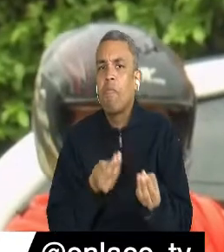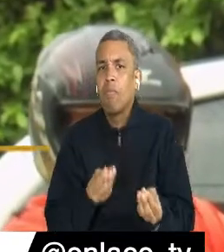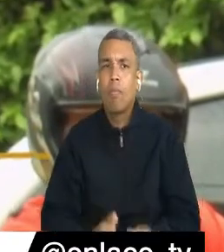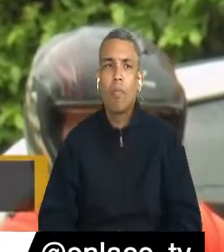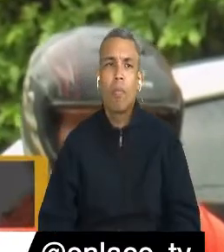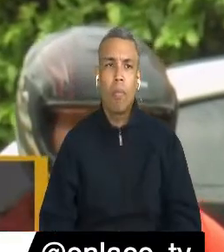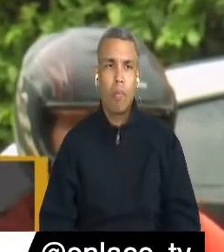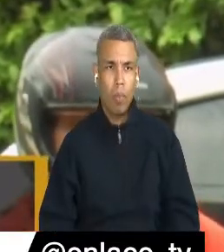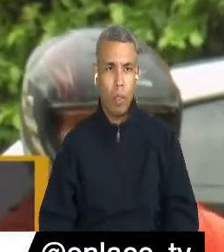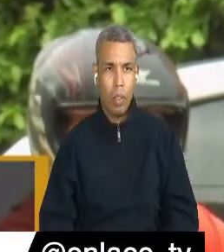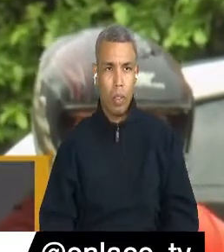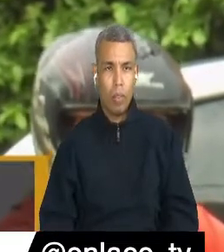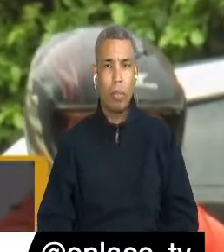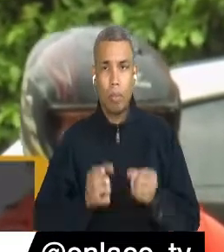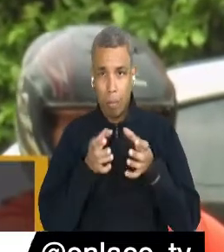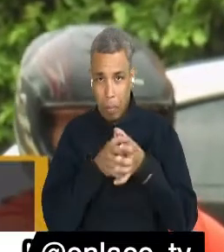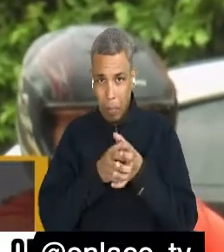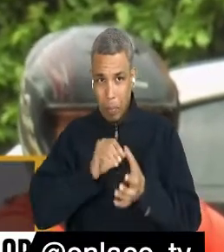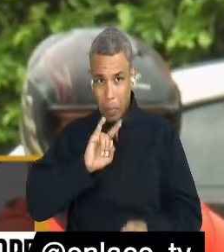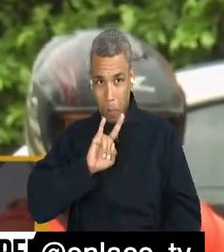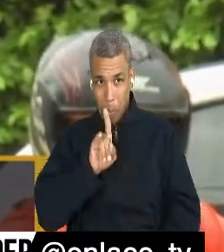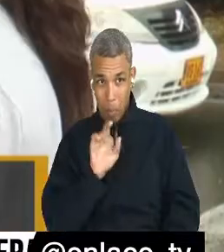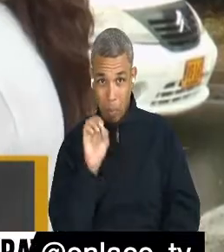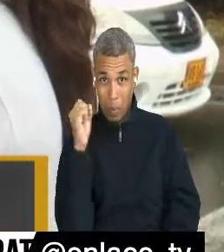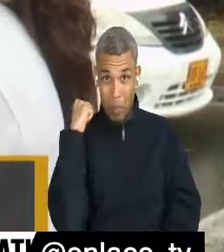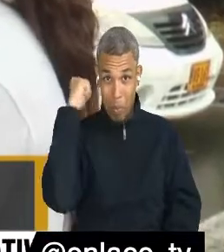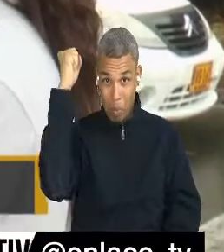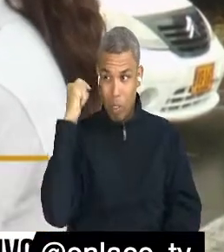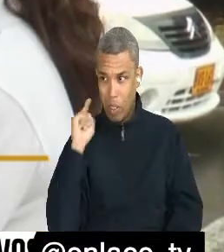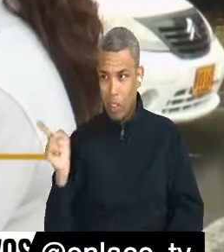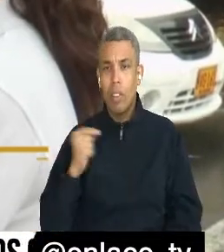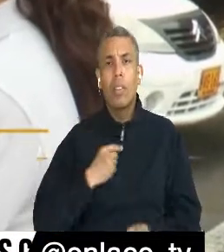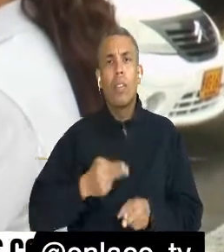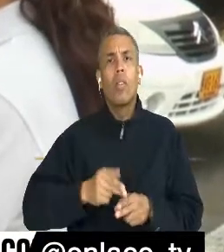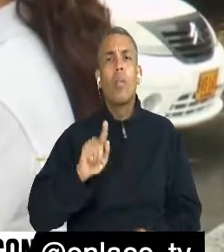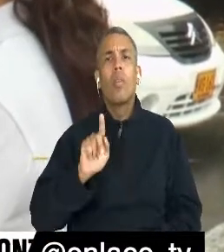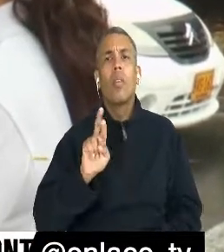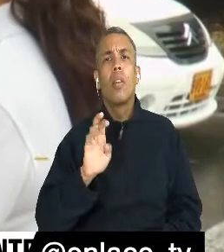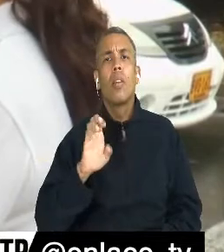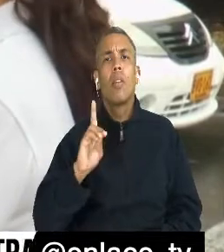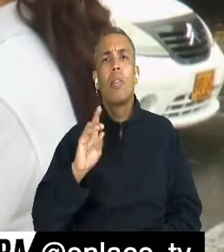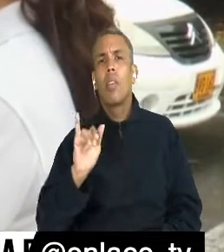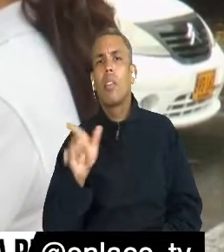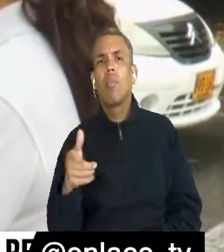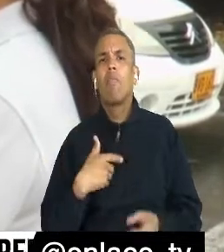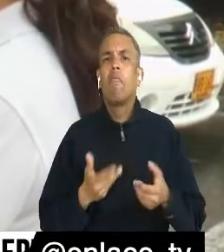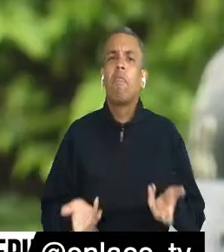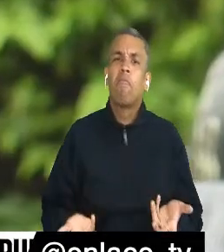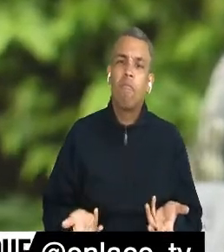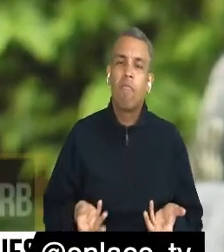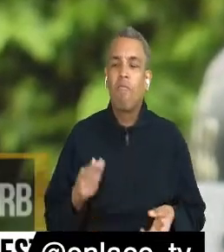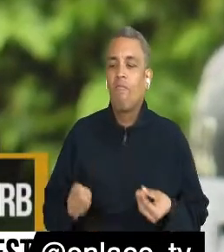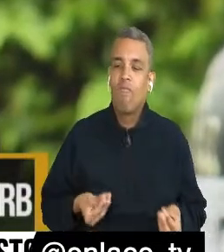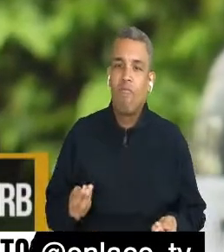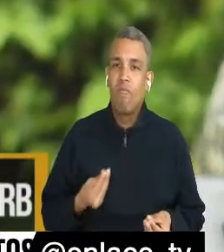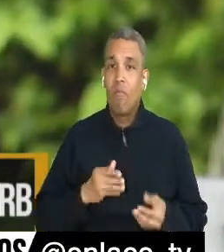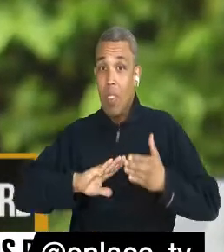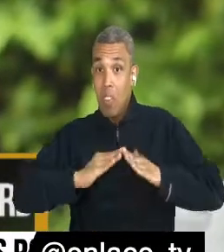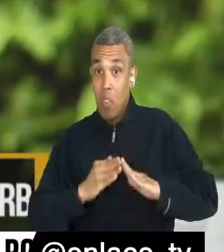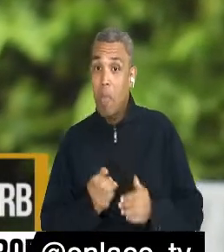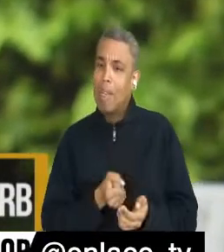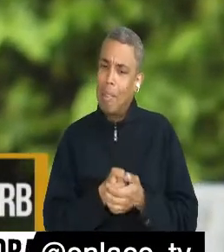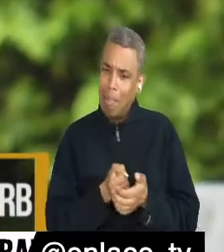primero en rebelarse fue la Unión Sindical Obrera USO. Para Freddy Pulecio, esta situación no es más que un empuje para incentivar a la ciudad a